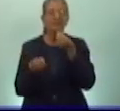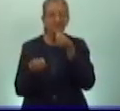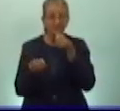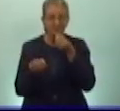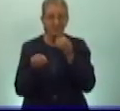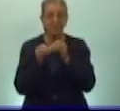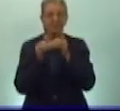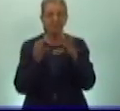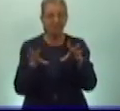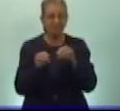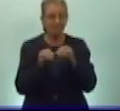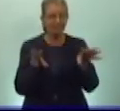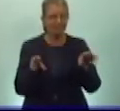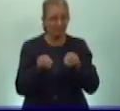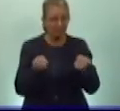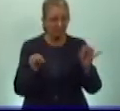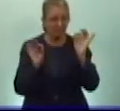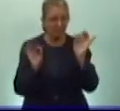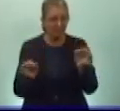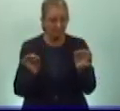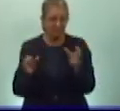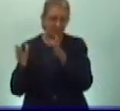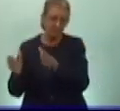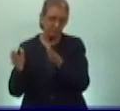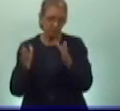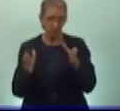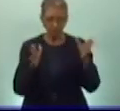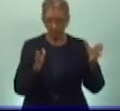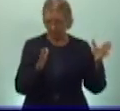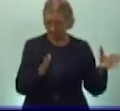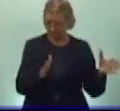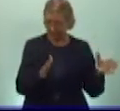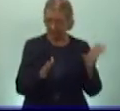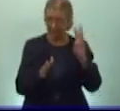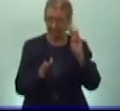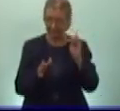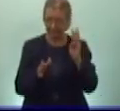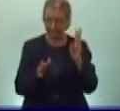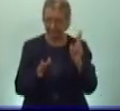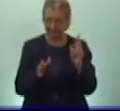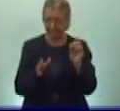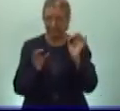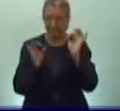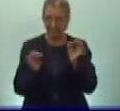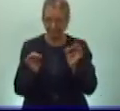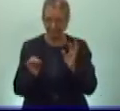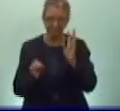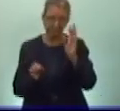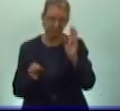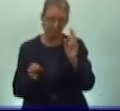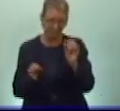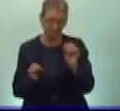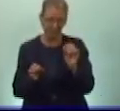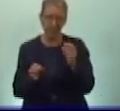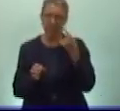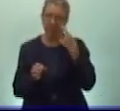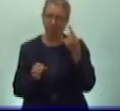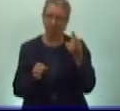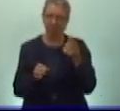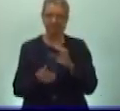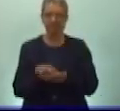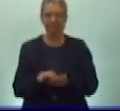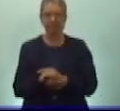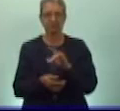precisamente estos números de U, estos valores que tiene U, tiene que ser múltiplo precisamente de 3. Veamos entonces el primer